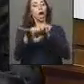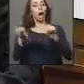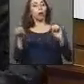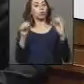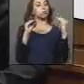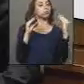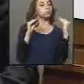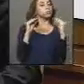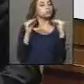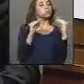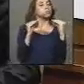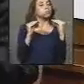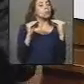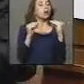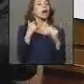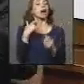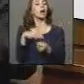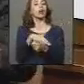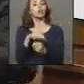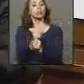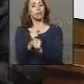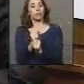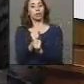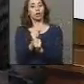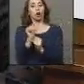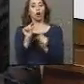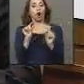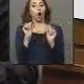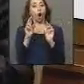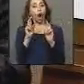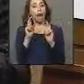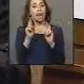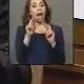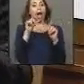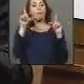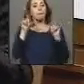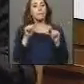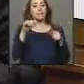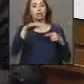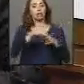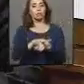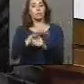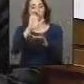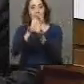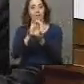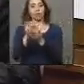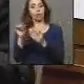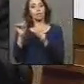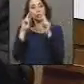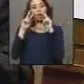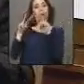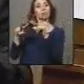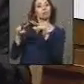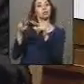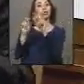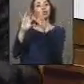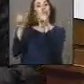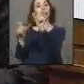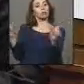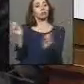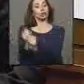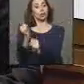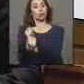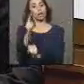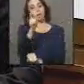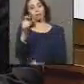y negociar sus condiciones laborales. Ojalá con la menor intervención del Estado. Esa es la perspectiva del mundo del trabajo. Yo sé que hay gente que le cuesta